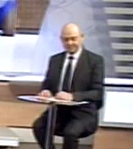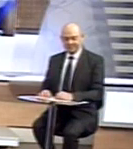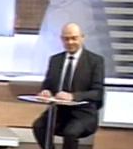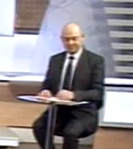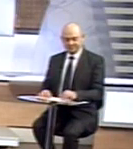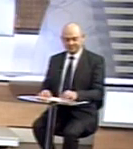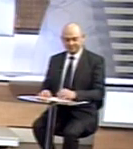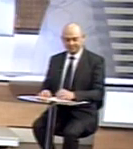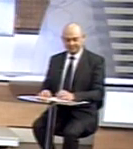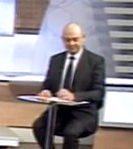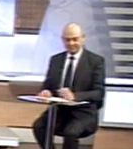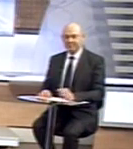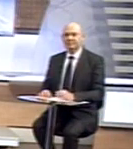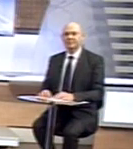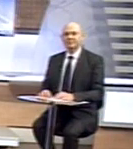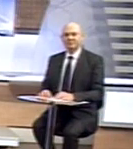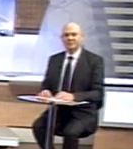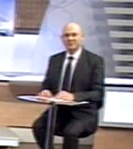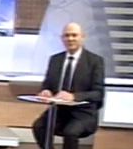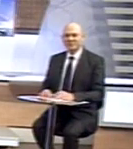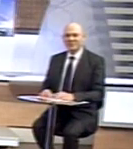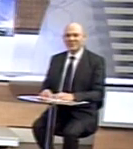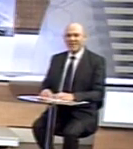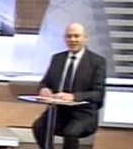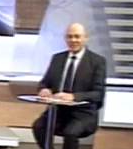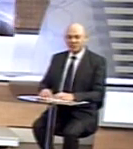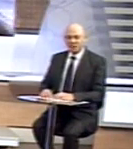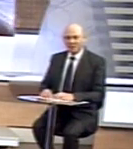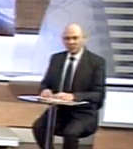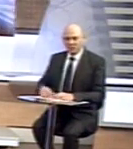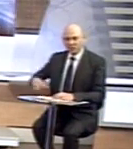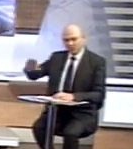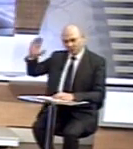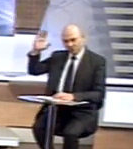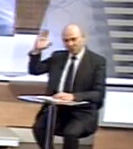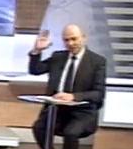medida. Gracias, Julio Talamonti, por haber Gracias. Estado con nosotros esta tarde. Chao. Hacemos una pausa, por favor, continúe aquí.